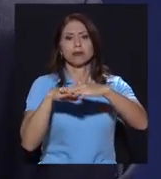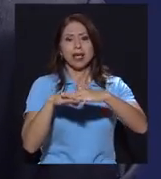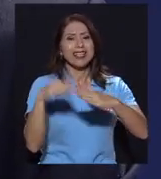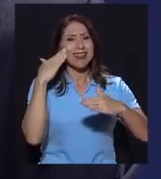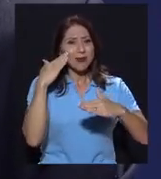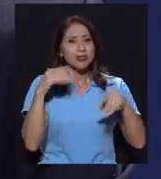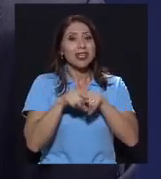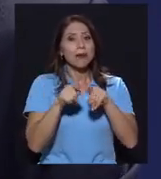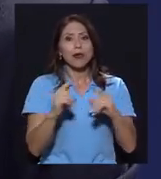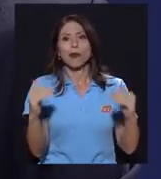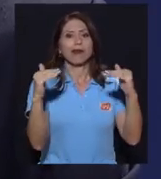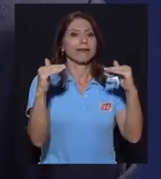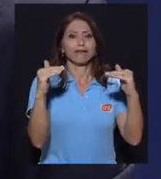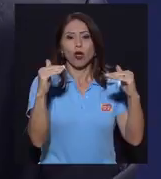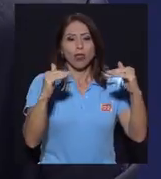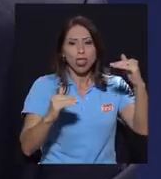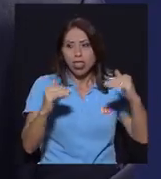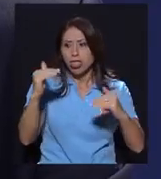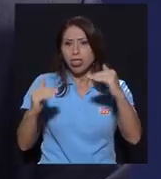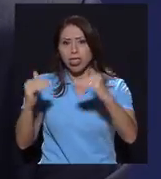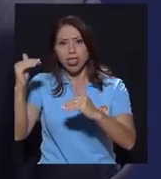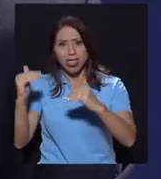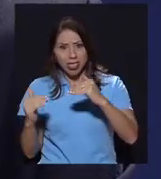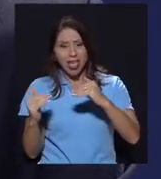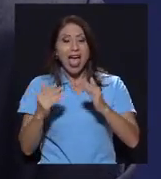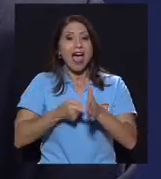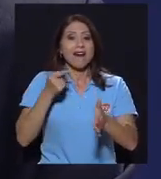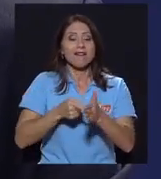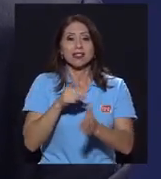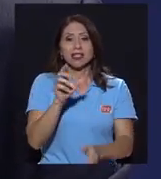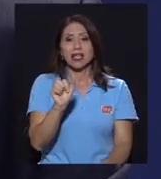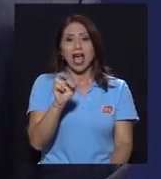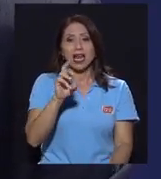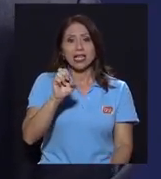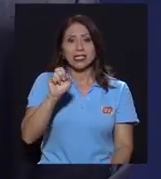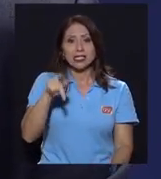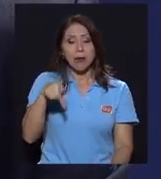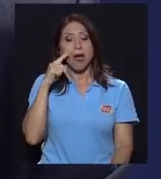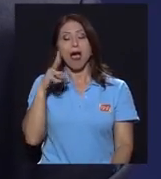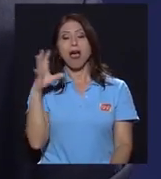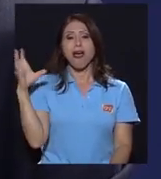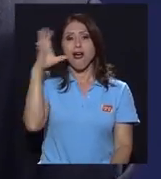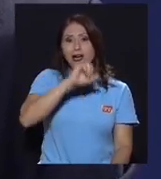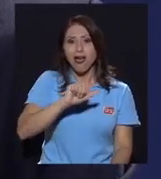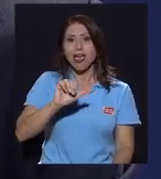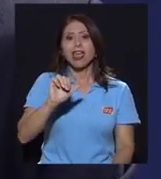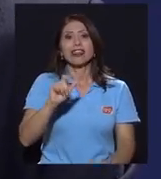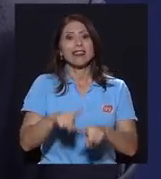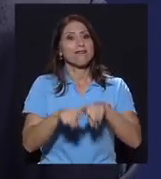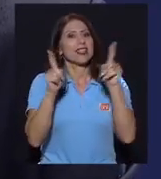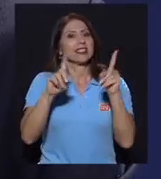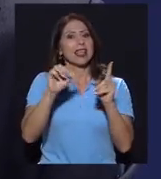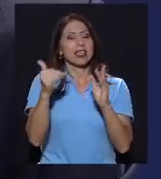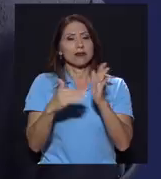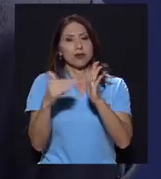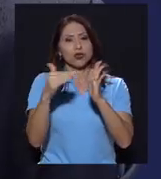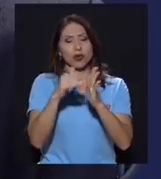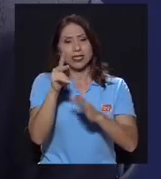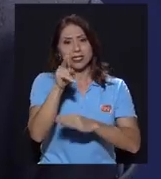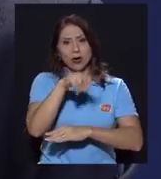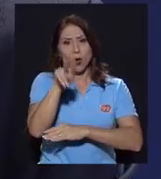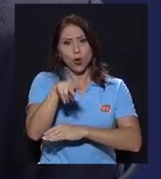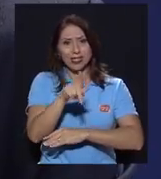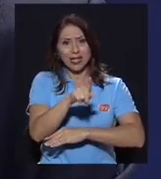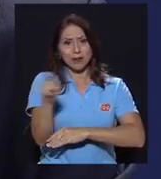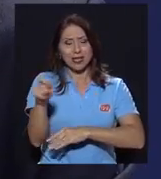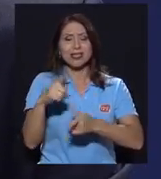que hay una enorme disparidad también con salarios a veces en áreas de hasta 10 millones de colones al mes y ahí se le